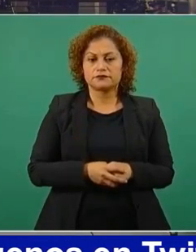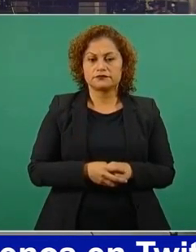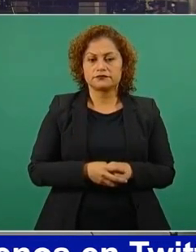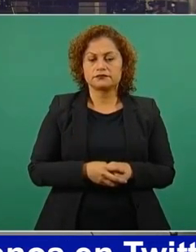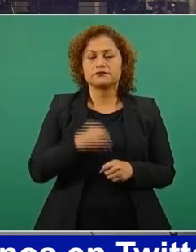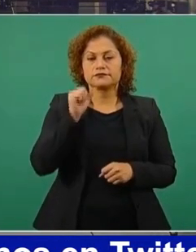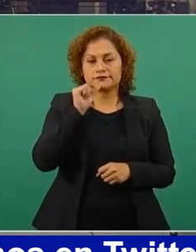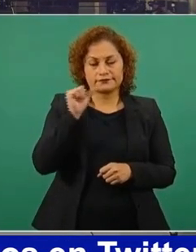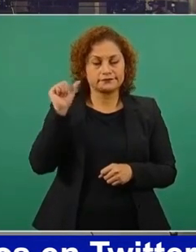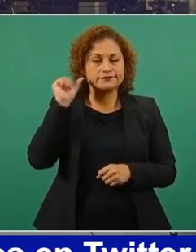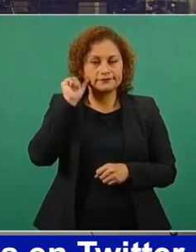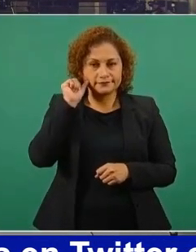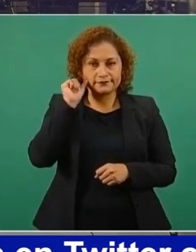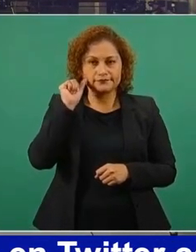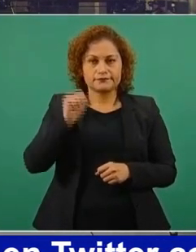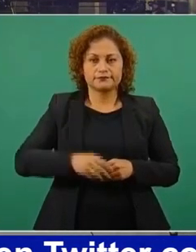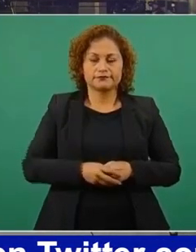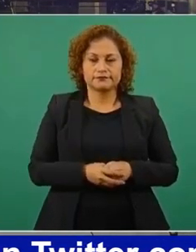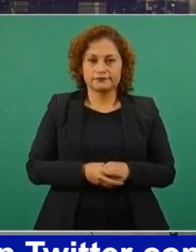El de ayer.